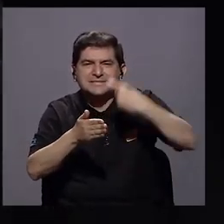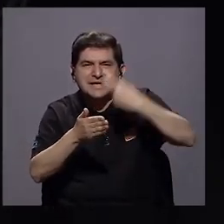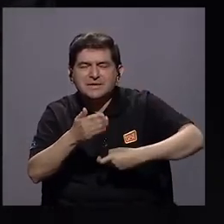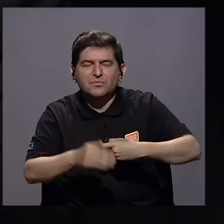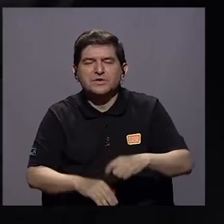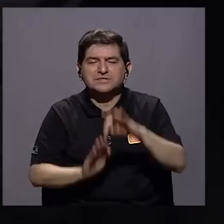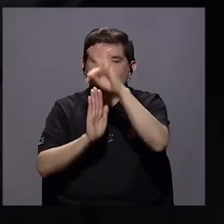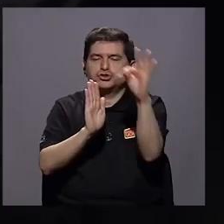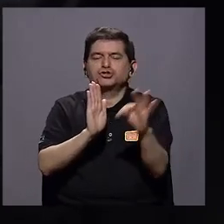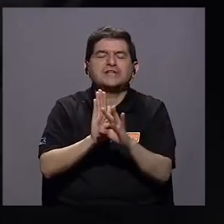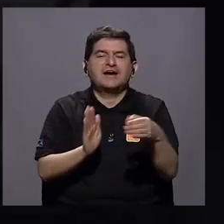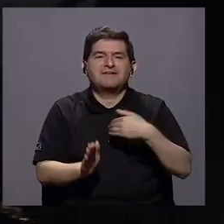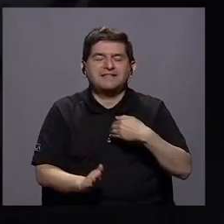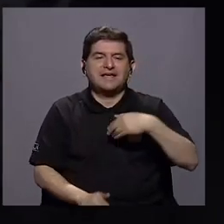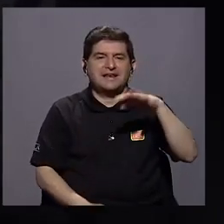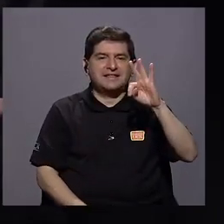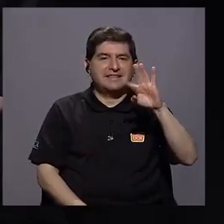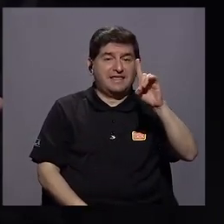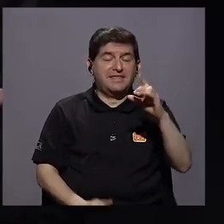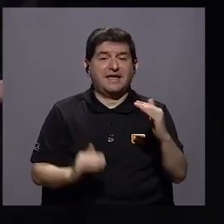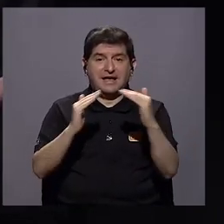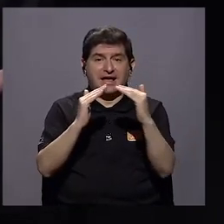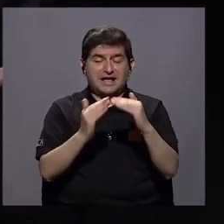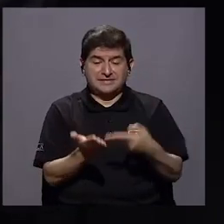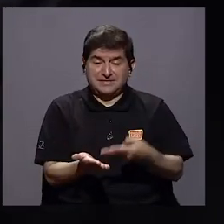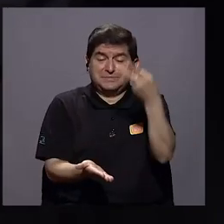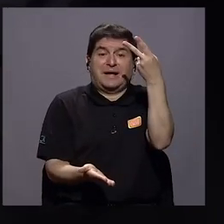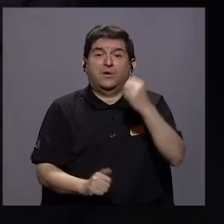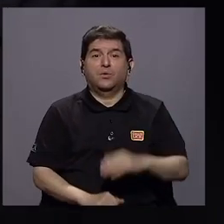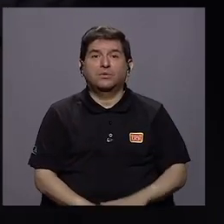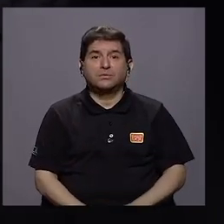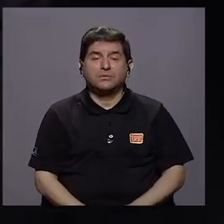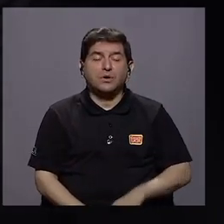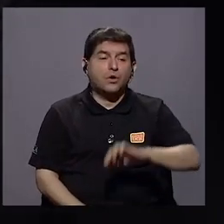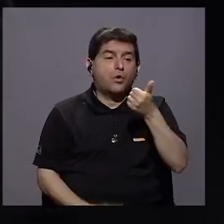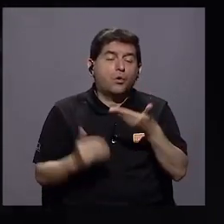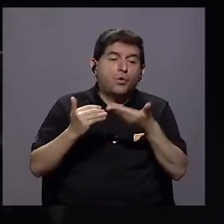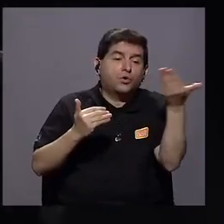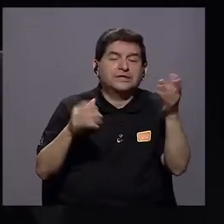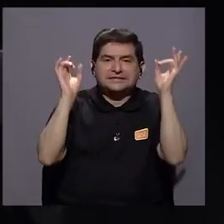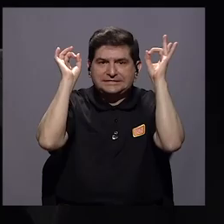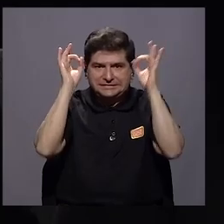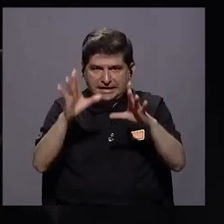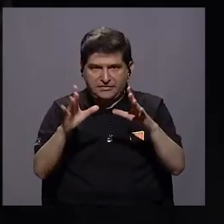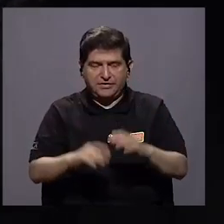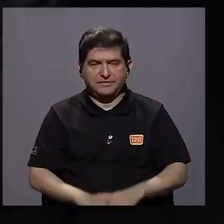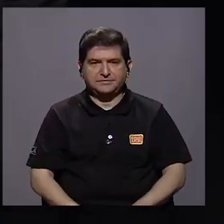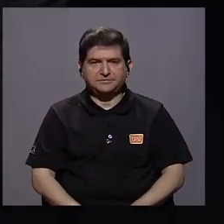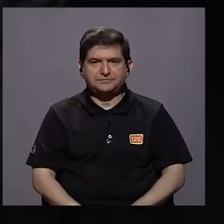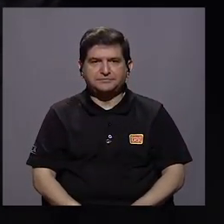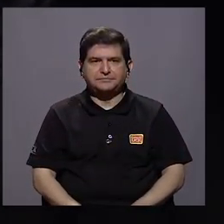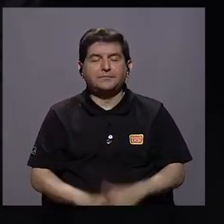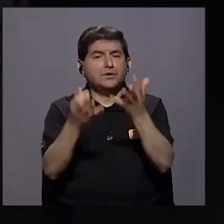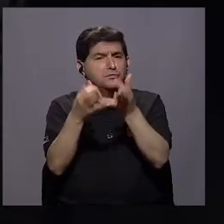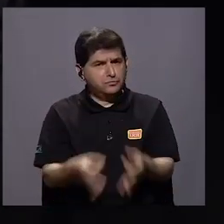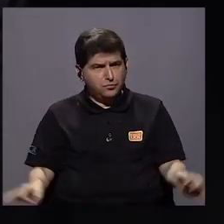Los valores que tiene tributación elevadísimos de nuestras casas. Hay otro factor terrible aquí que